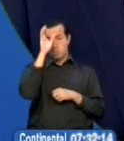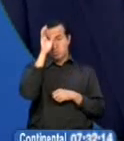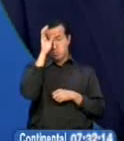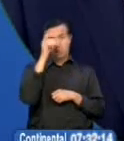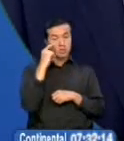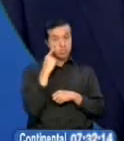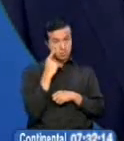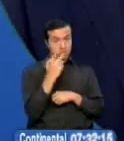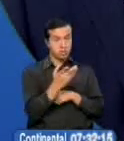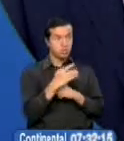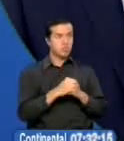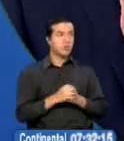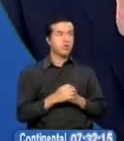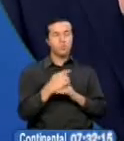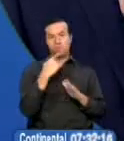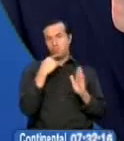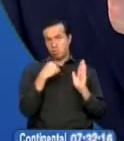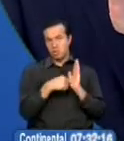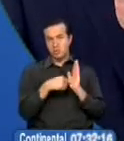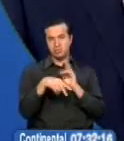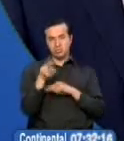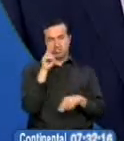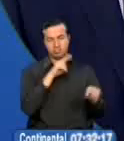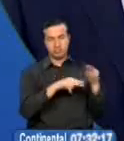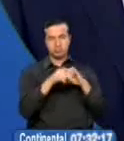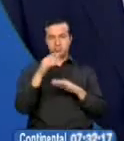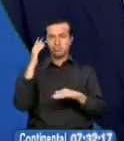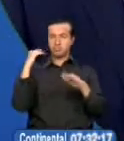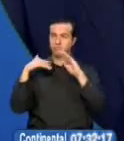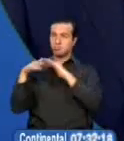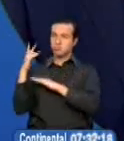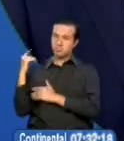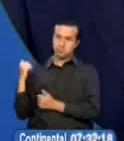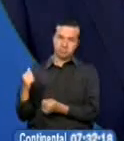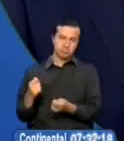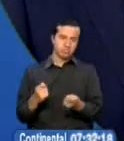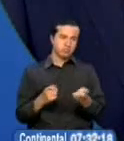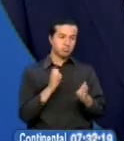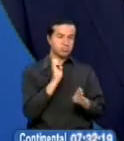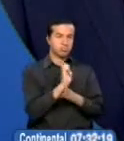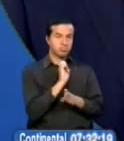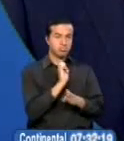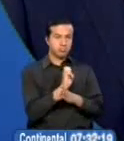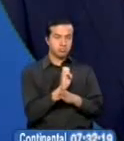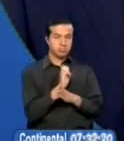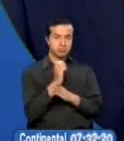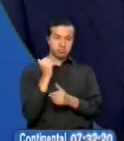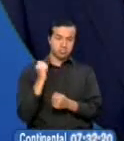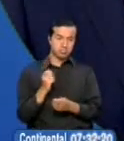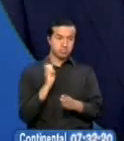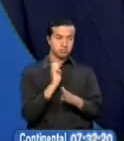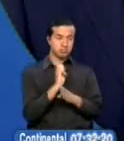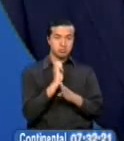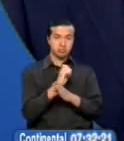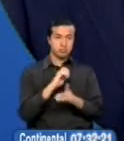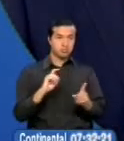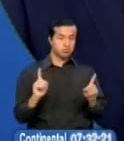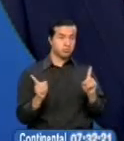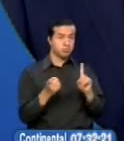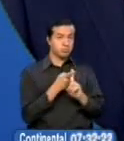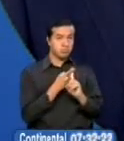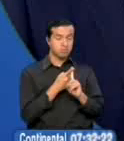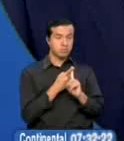Jorge. Si hacemos un análisis retrospectivo de la inversión del Ecuador, la inversión del Ecuador primero ha tenido